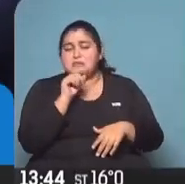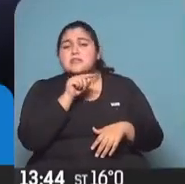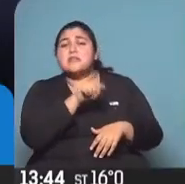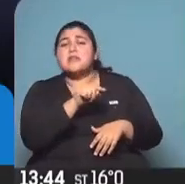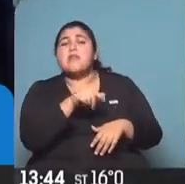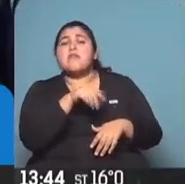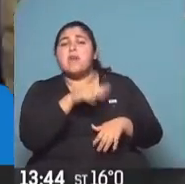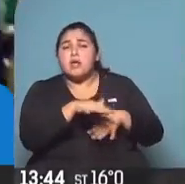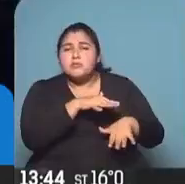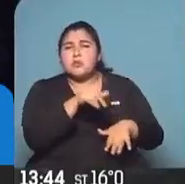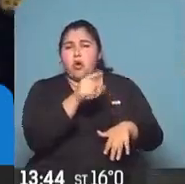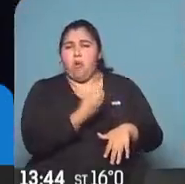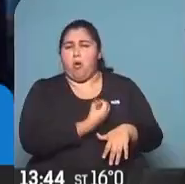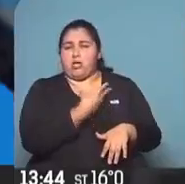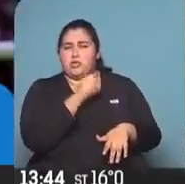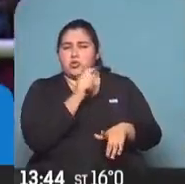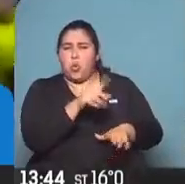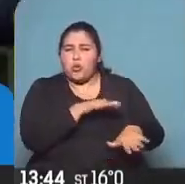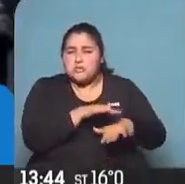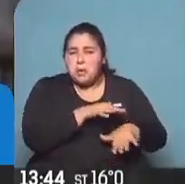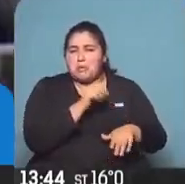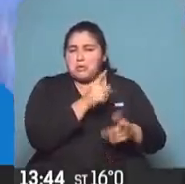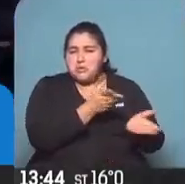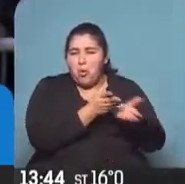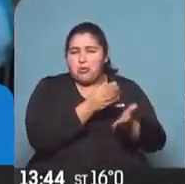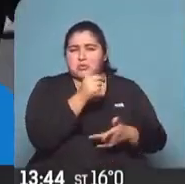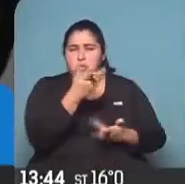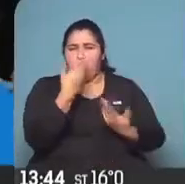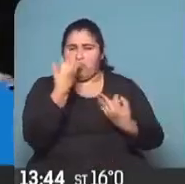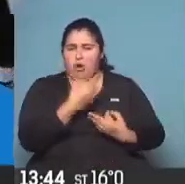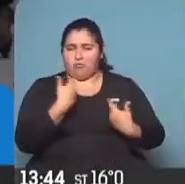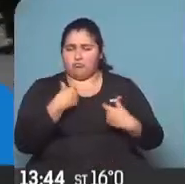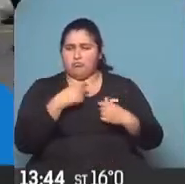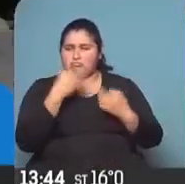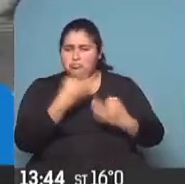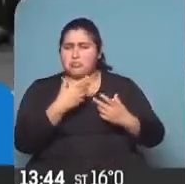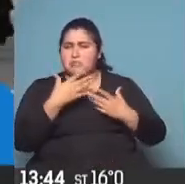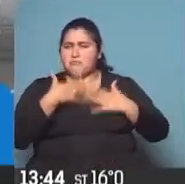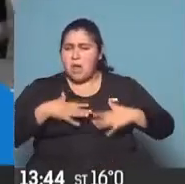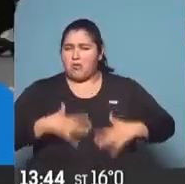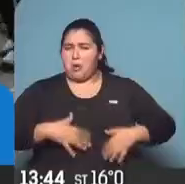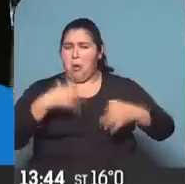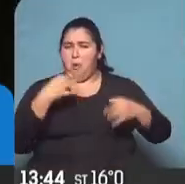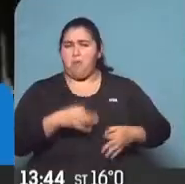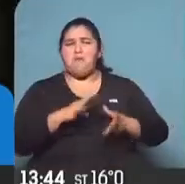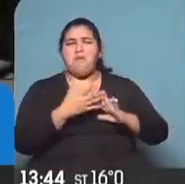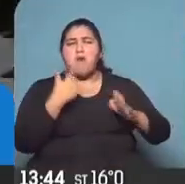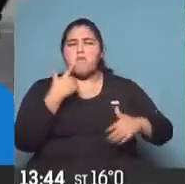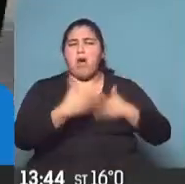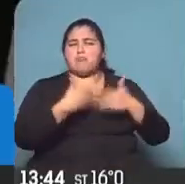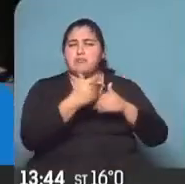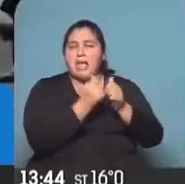inspirados por una vocación de servicio y saldrán con su reporte en su estudio en las páginas más vivas de la historia argentina